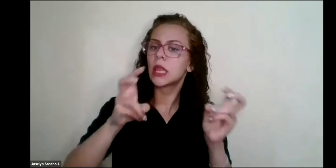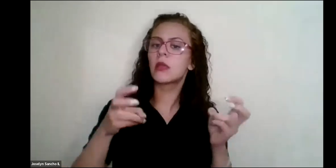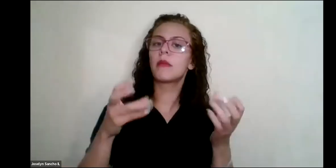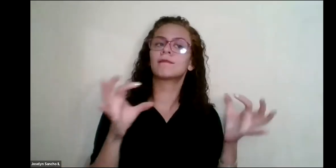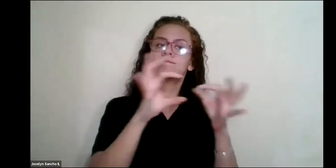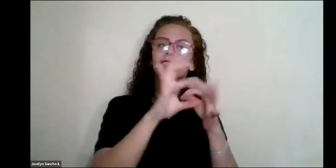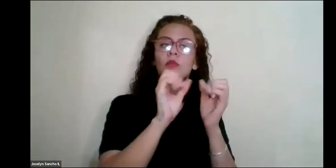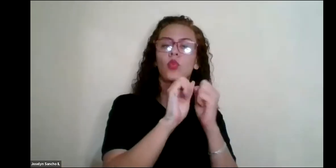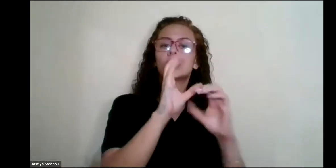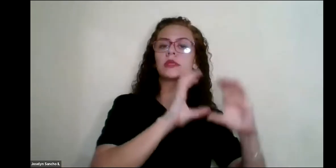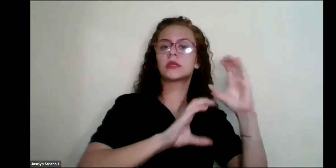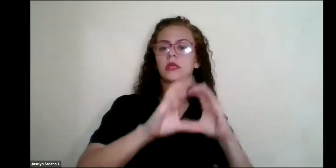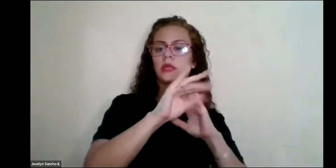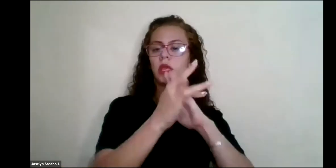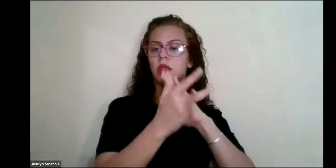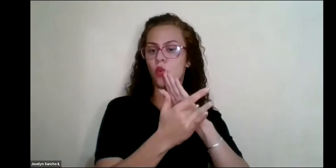la tecnología,